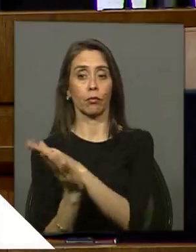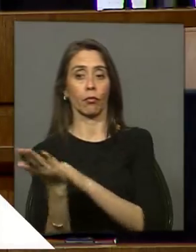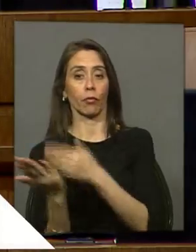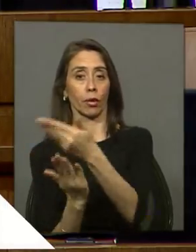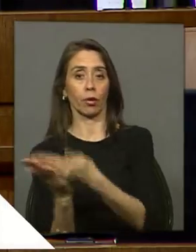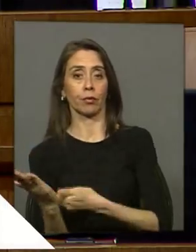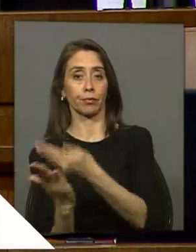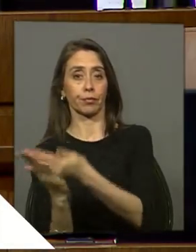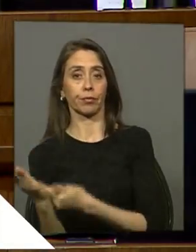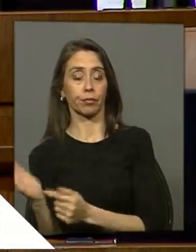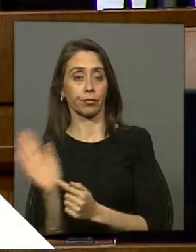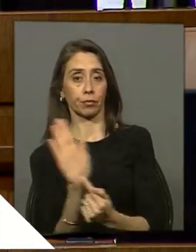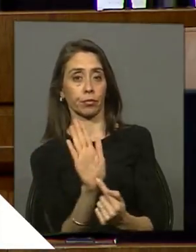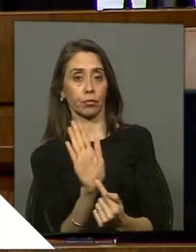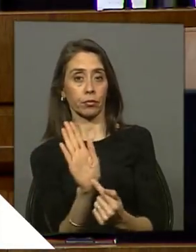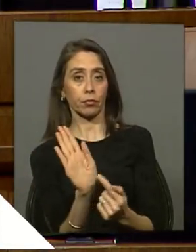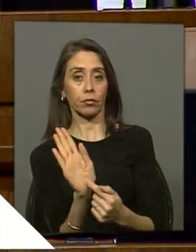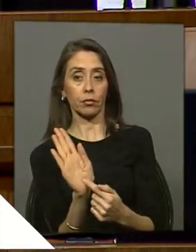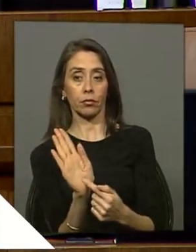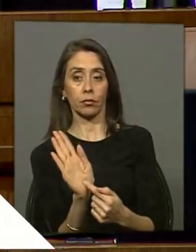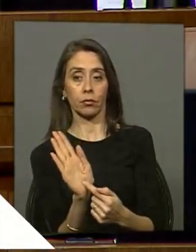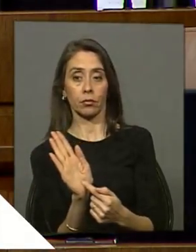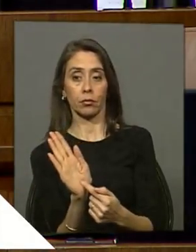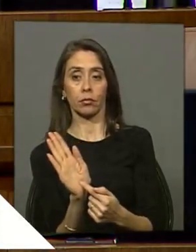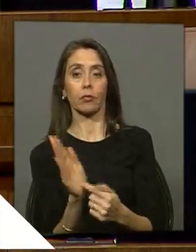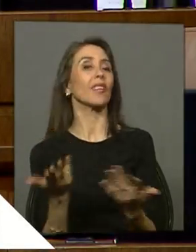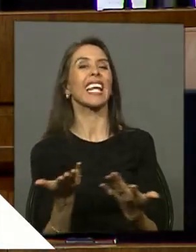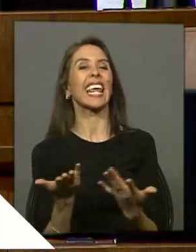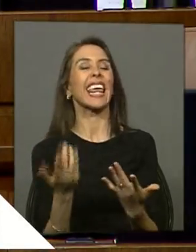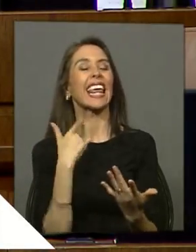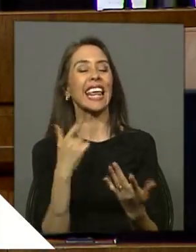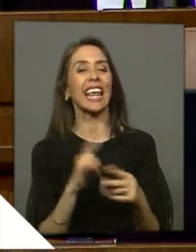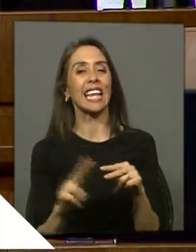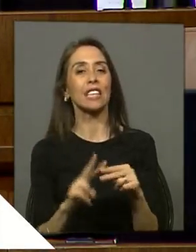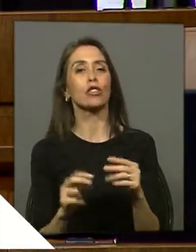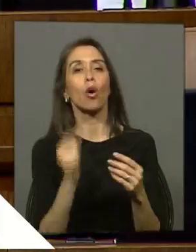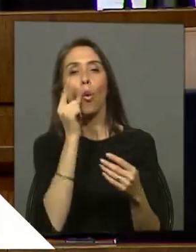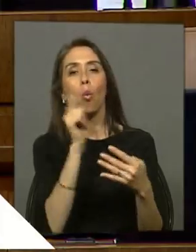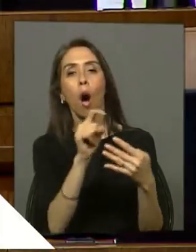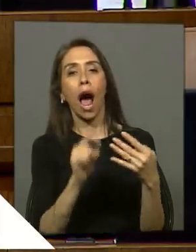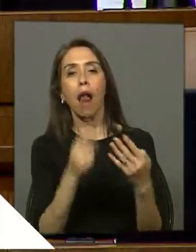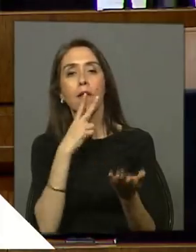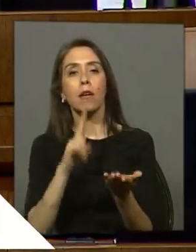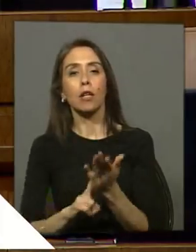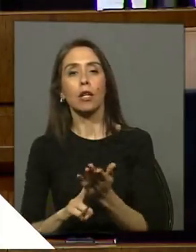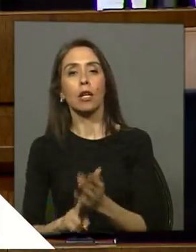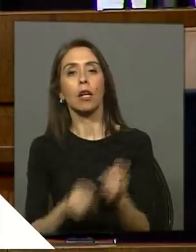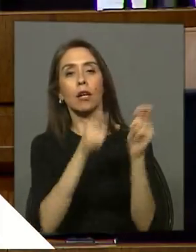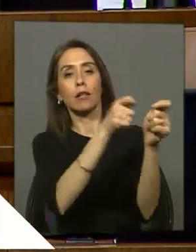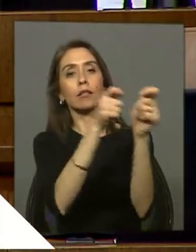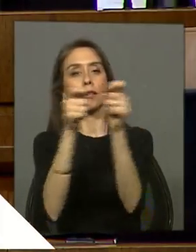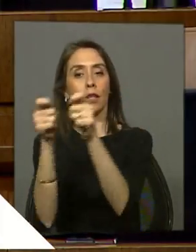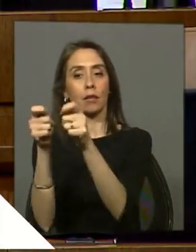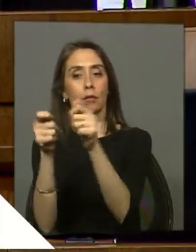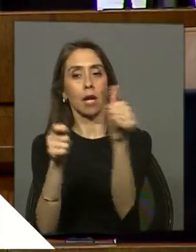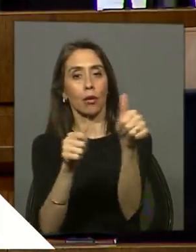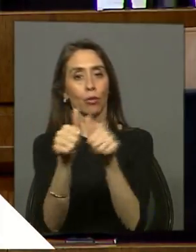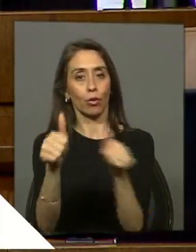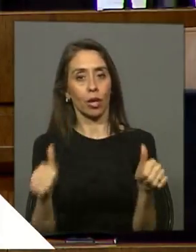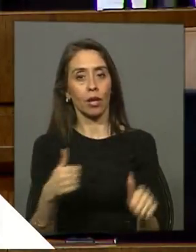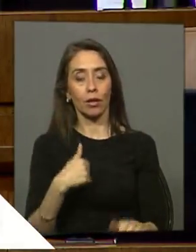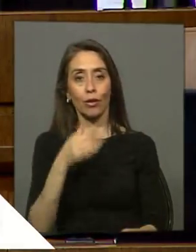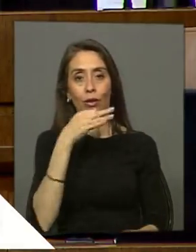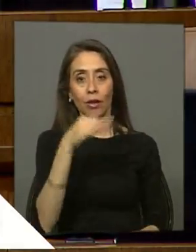que habían sido cuáles habían sido los oficios destinados a estas autoridades que estoy